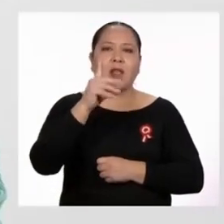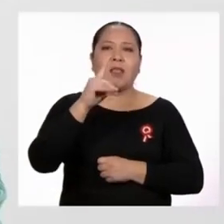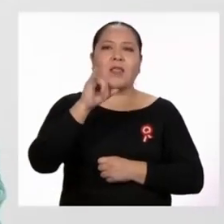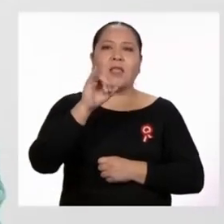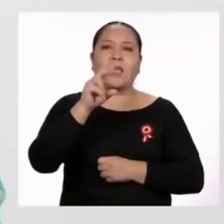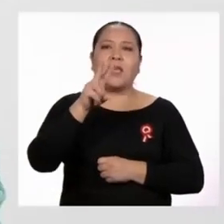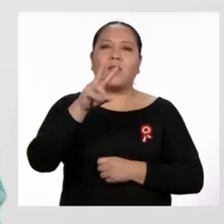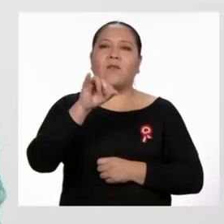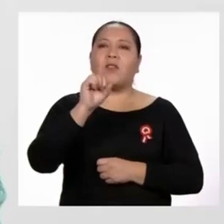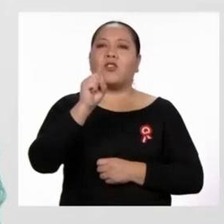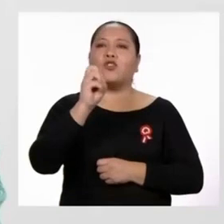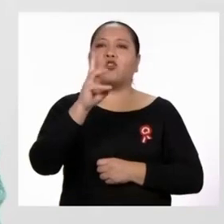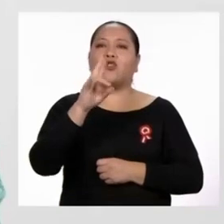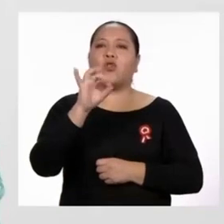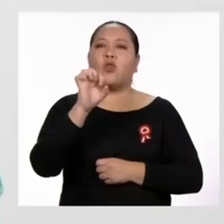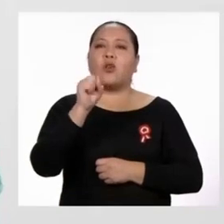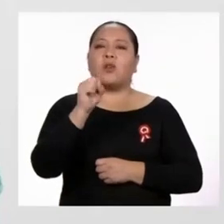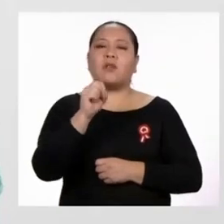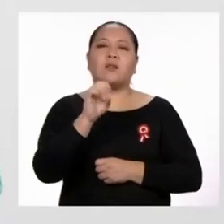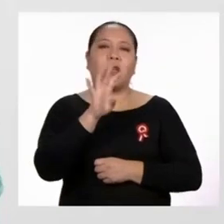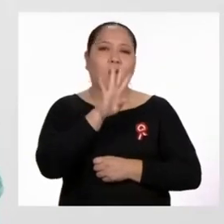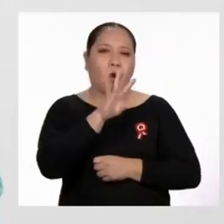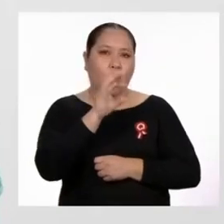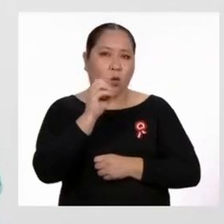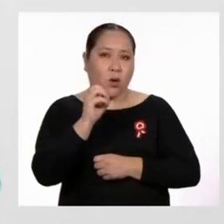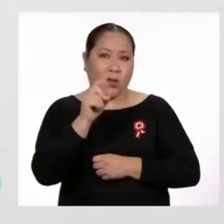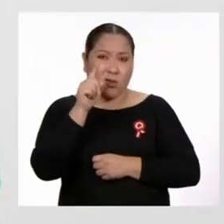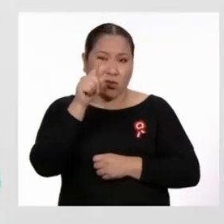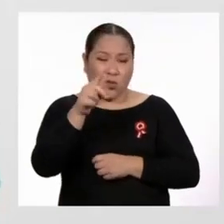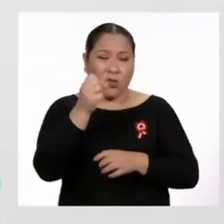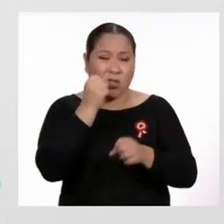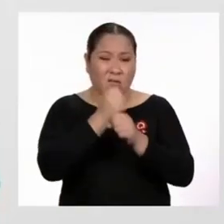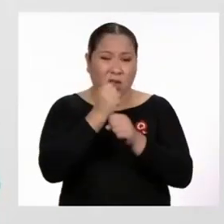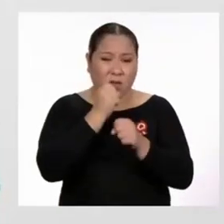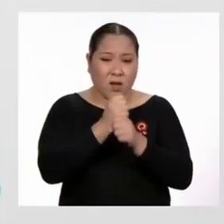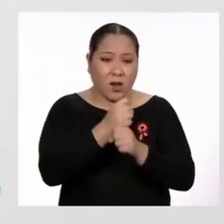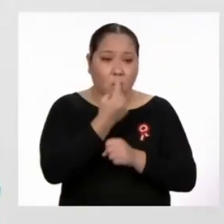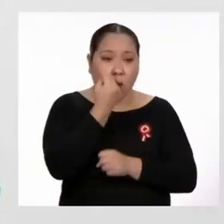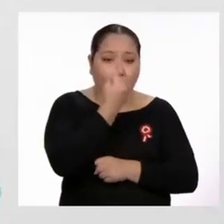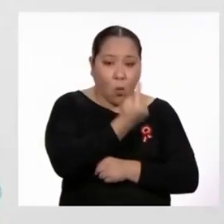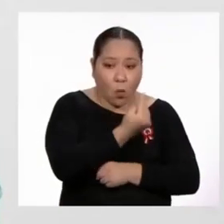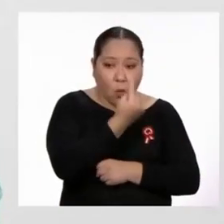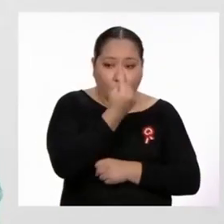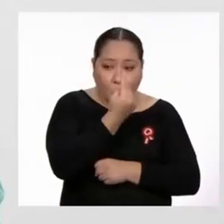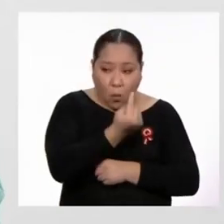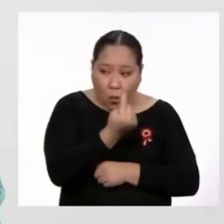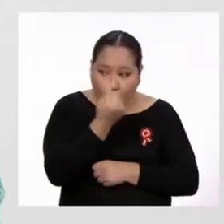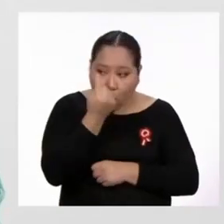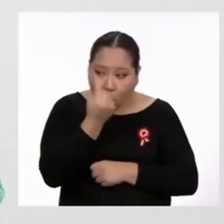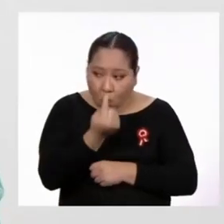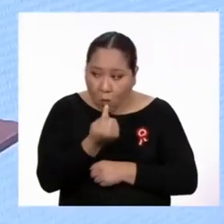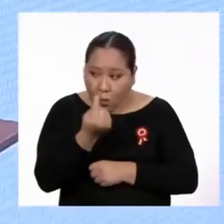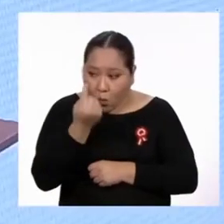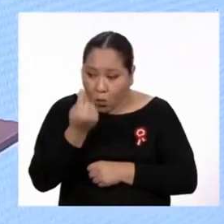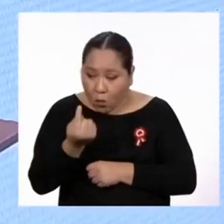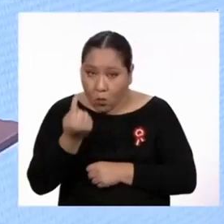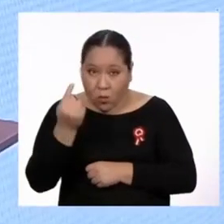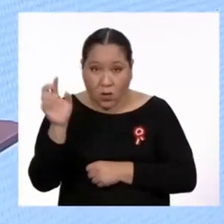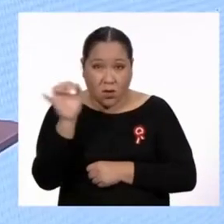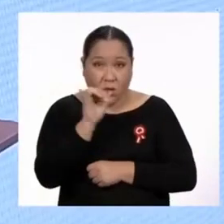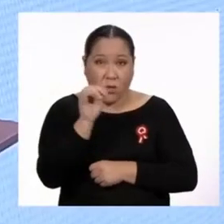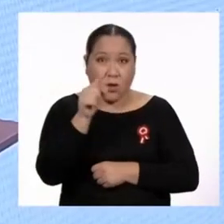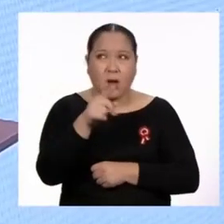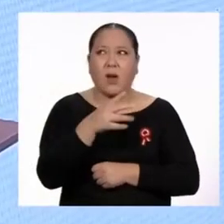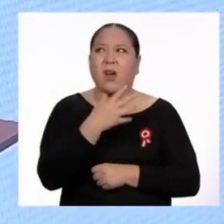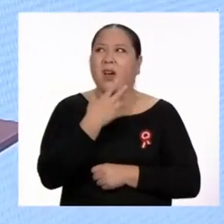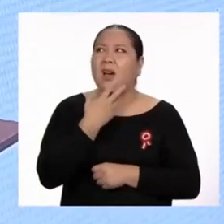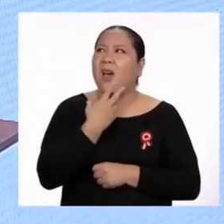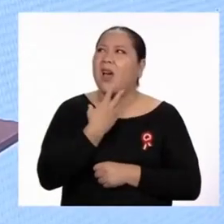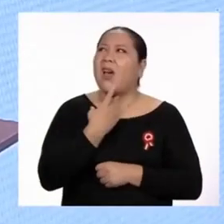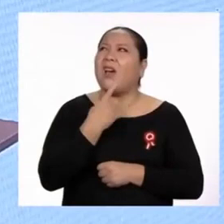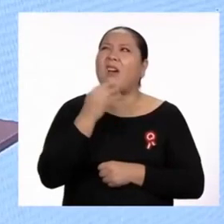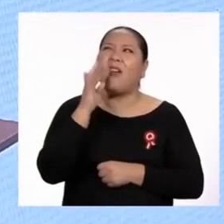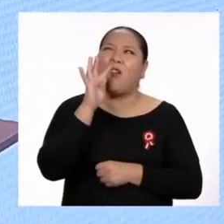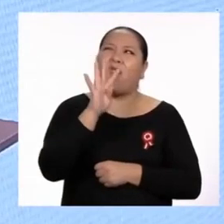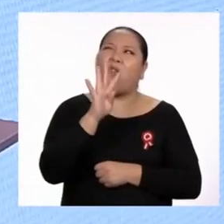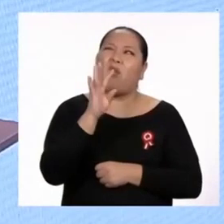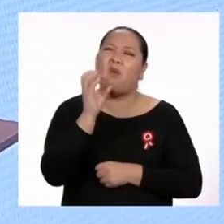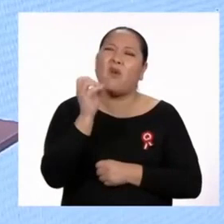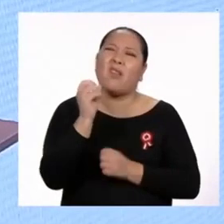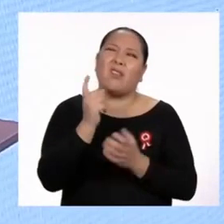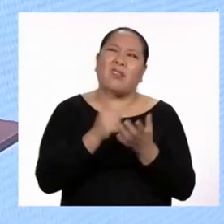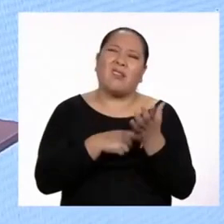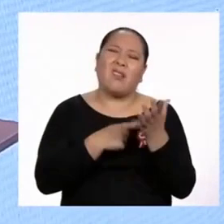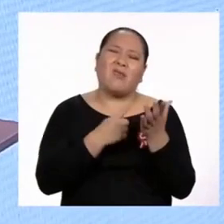de 40, por ejemplo? ¿Trabajarías uno por uno, así como lo acabas de hacer? ¿40 veces repetir